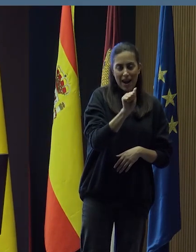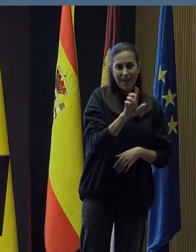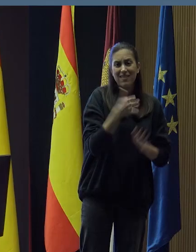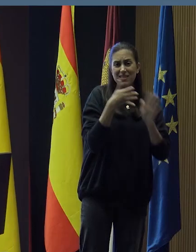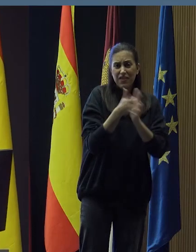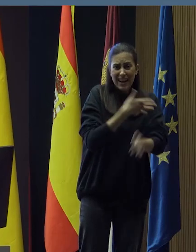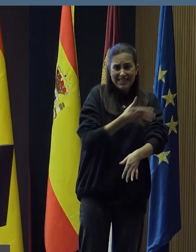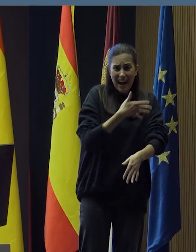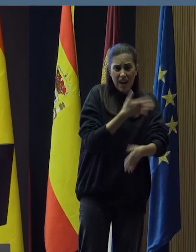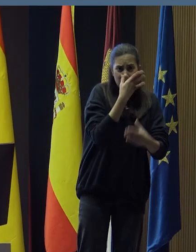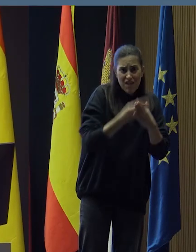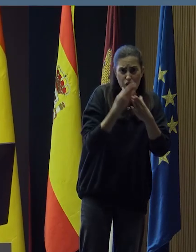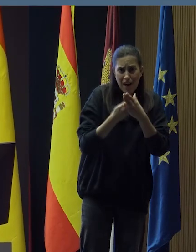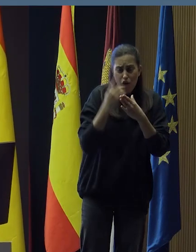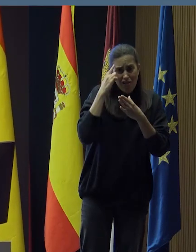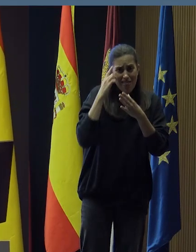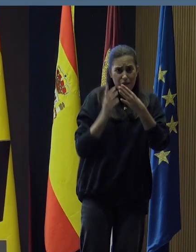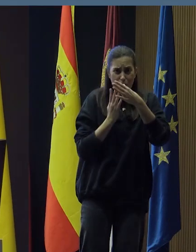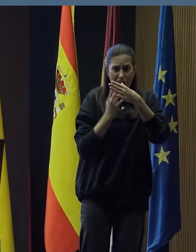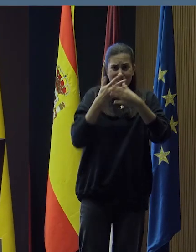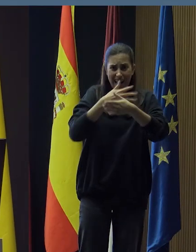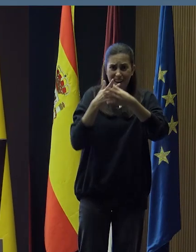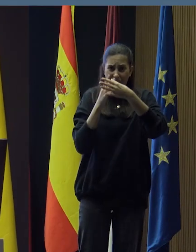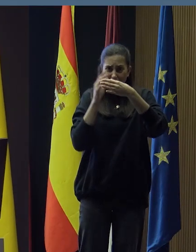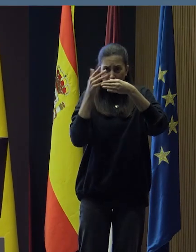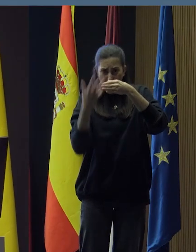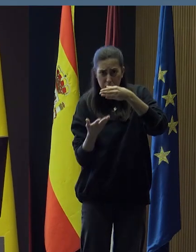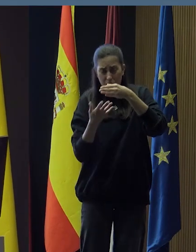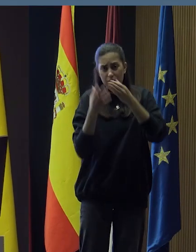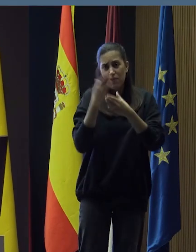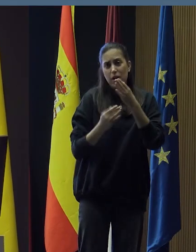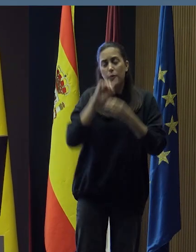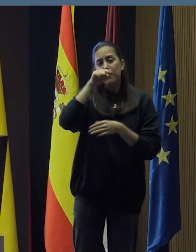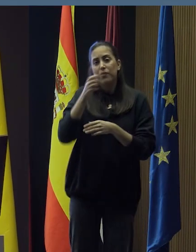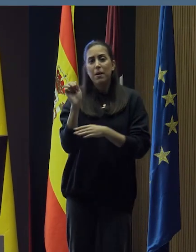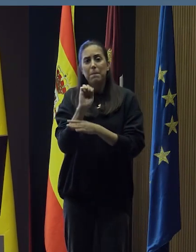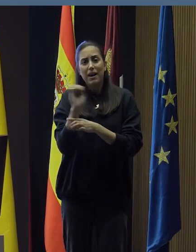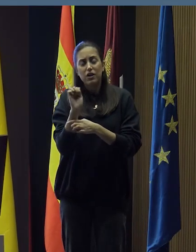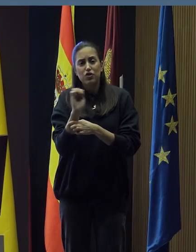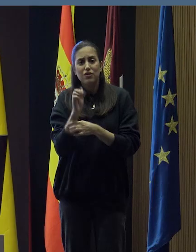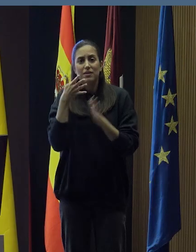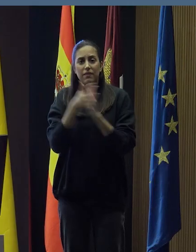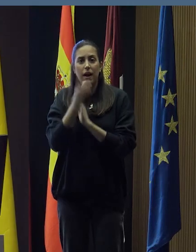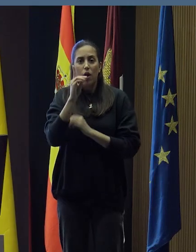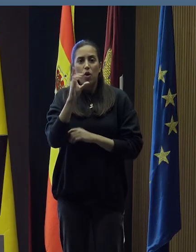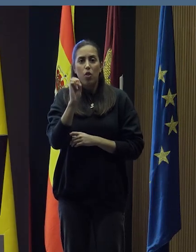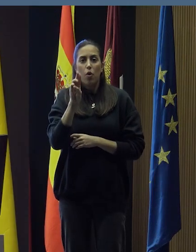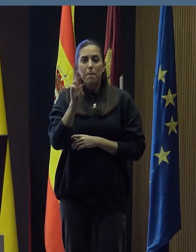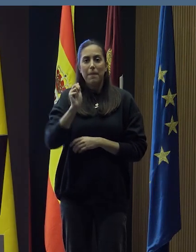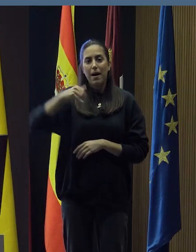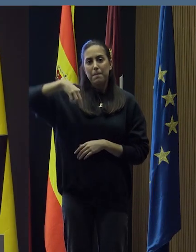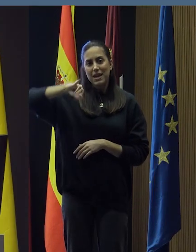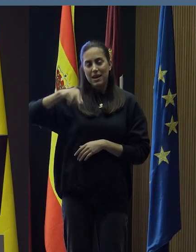irrigación que llega hasta el cerebro. En el caso de la demencia por enfermedad de Parkinson, por ejemplo, es la deficiencia de dopamina, porque mueren